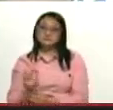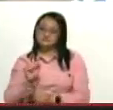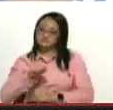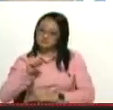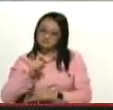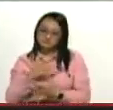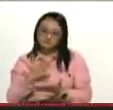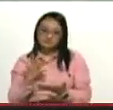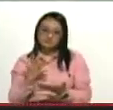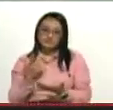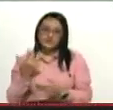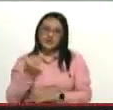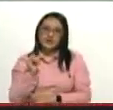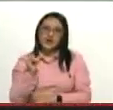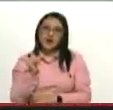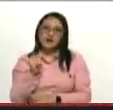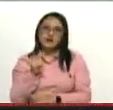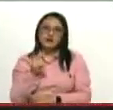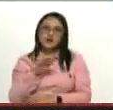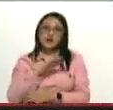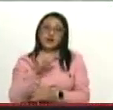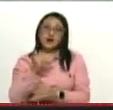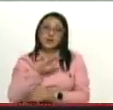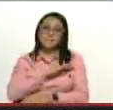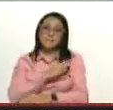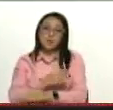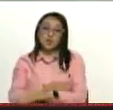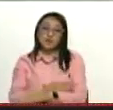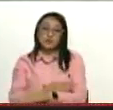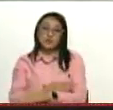como existe este gran poder